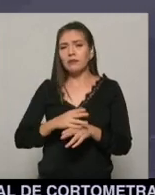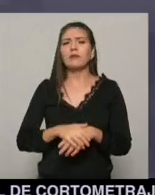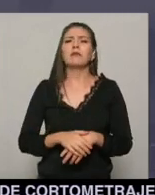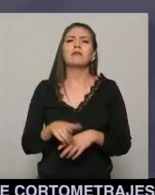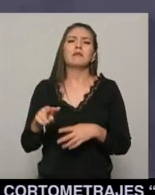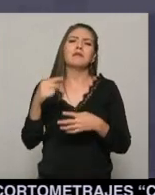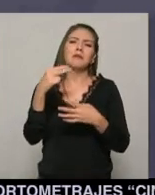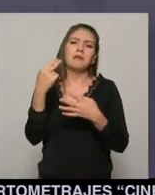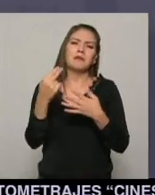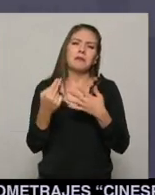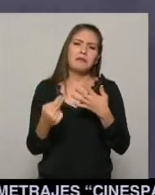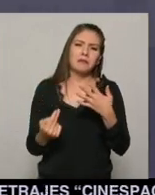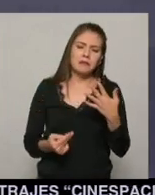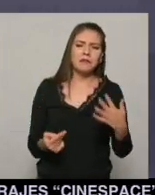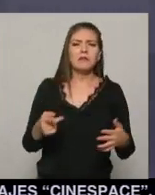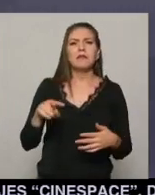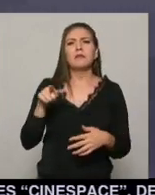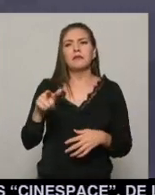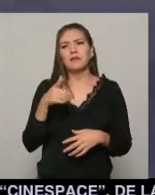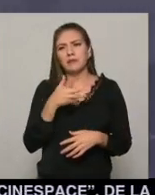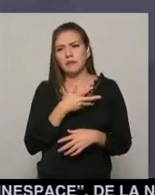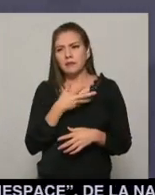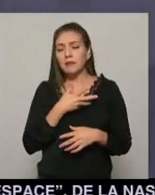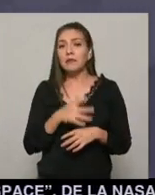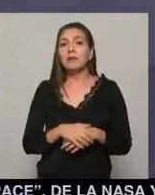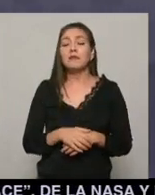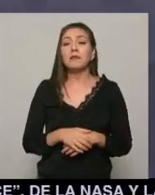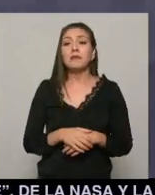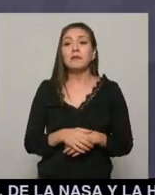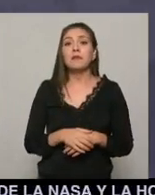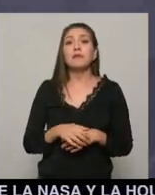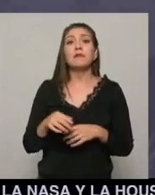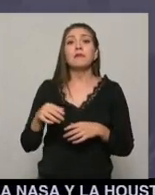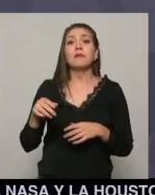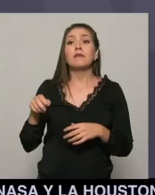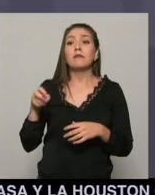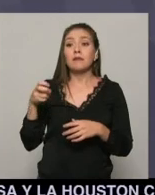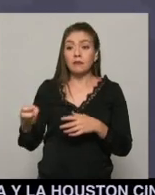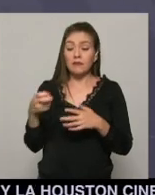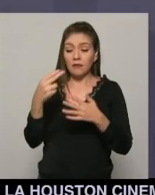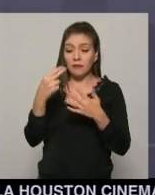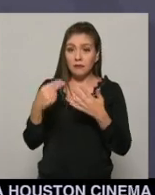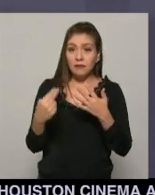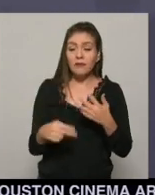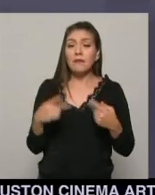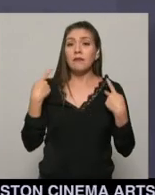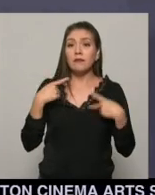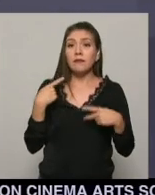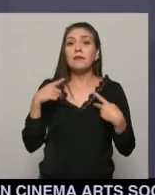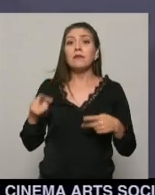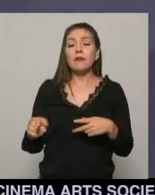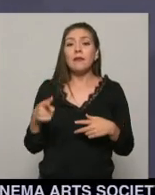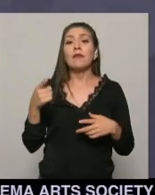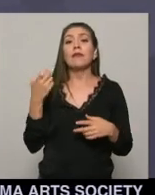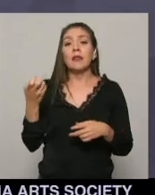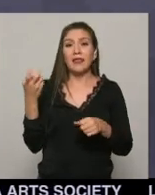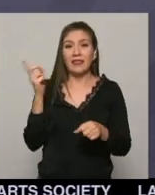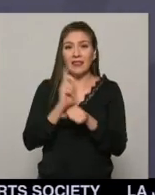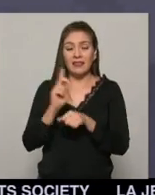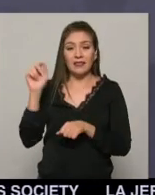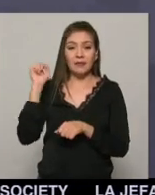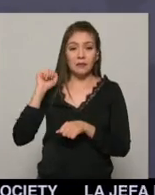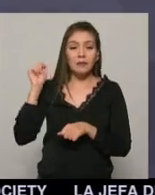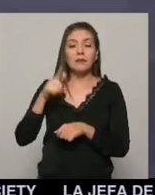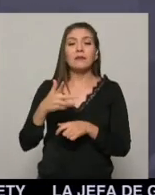N., ¿no? Respetando la presunción de inocencia. Estos son los policías que estaban ese día, esa noche en esa patrulla, y estamos en espera de